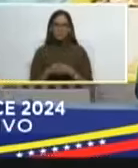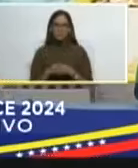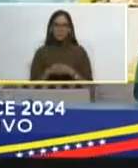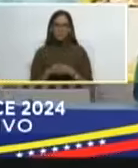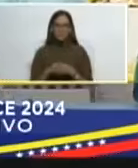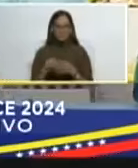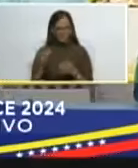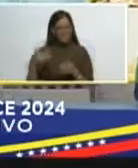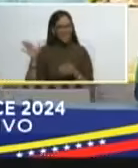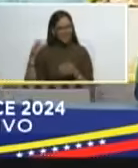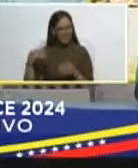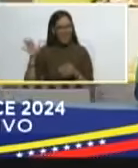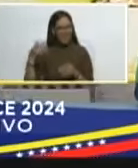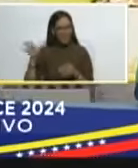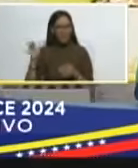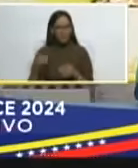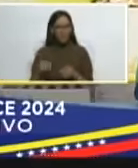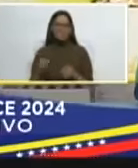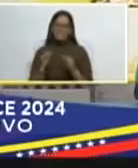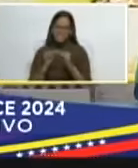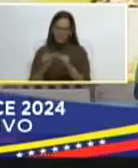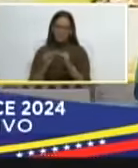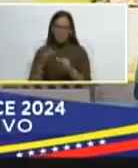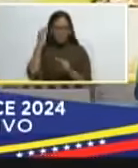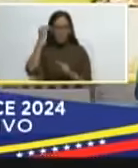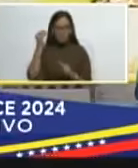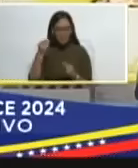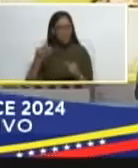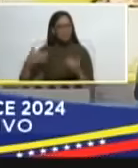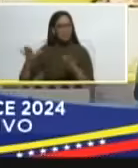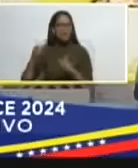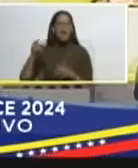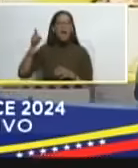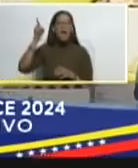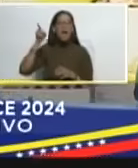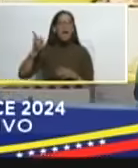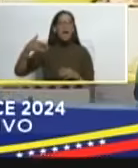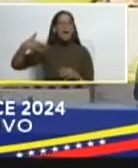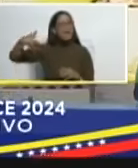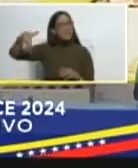Deja. A los que nos subestiman, que nos sigan subestimando. Allá ellos.